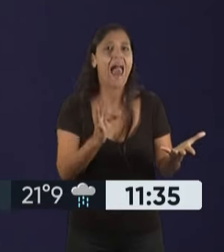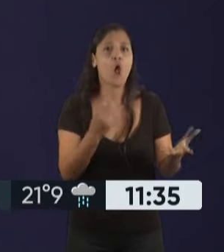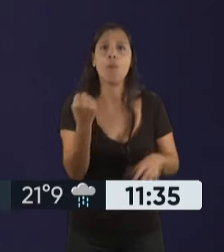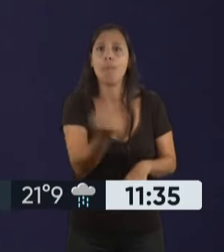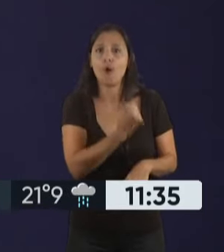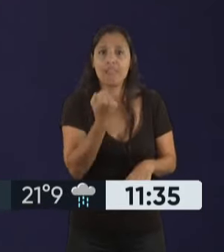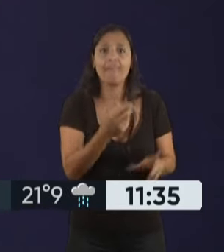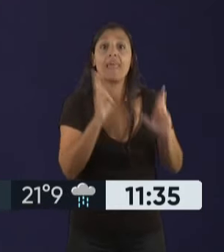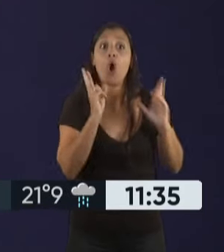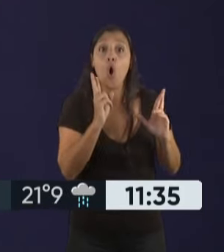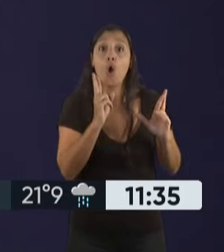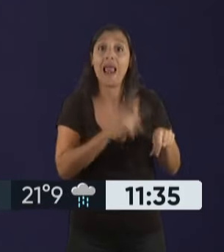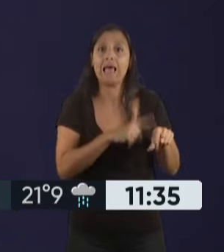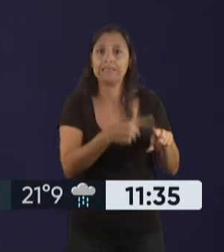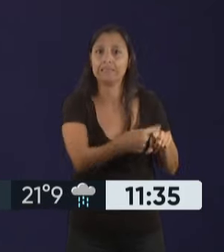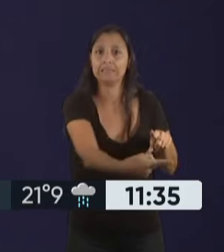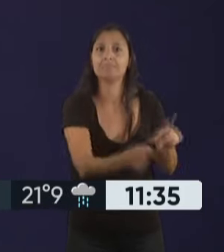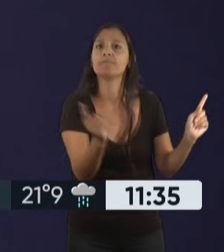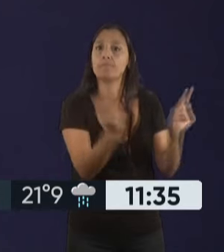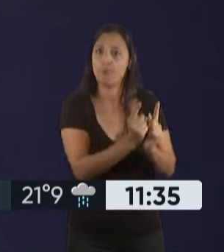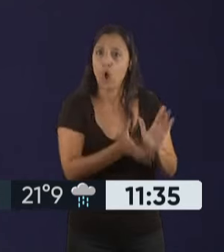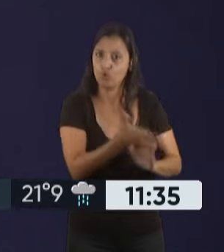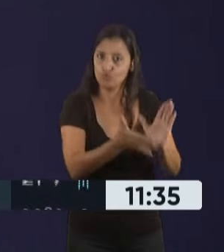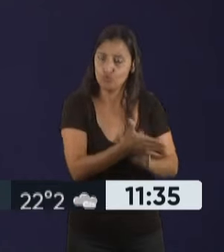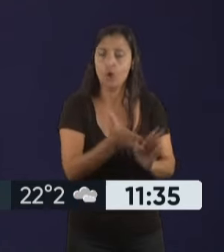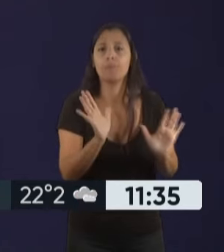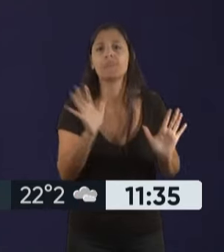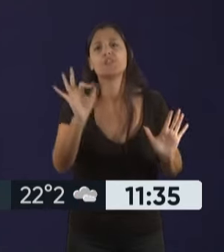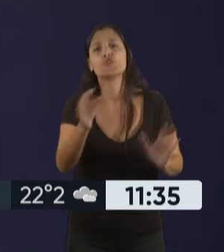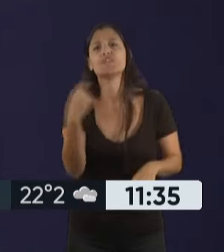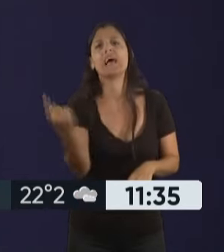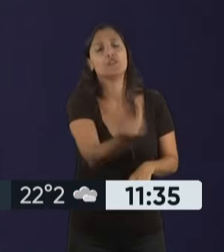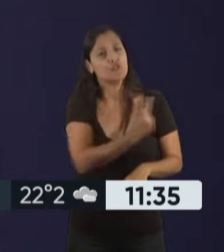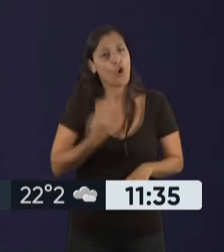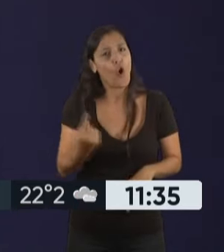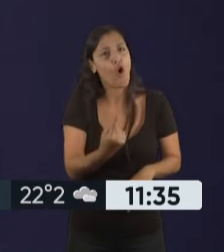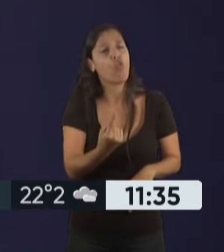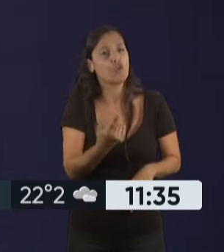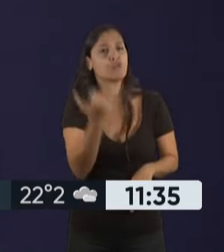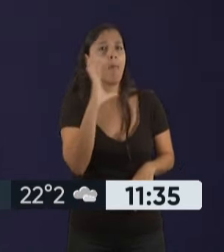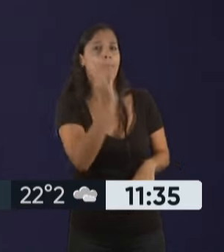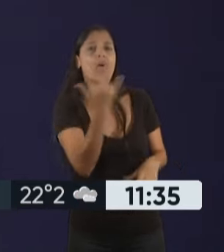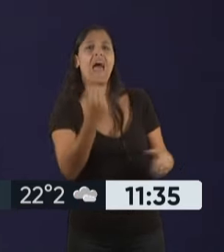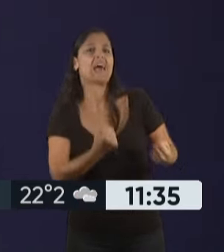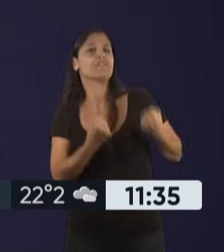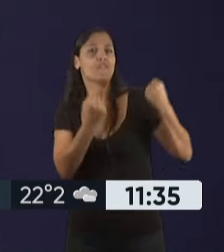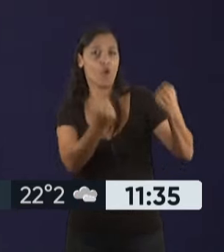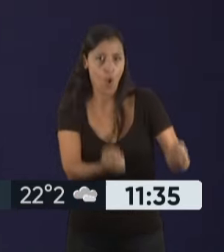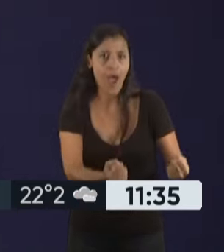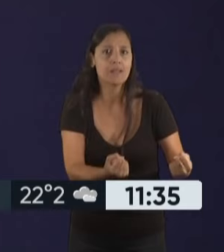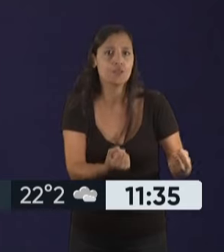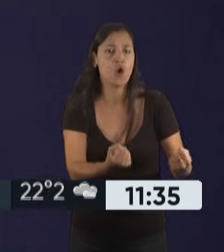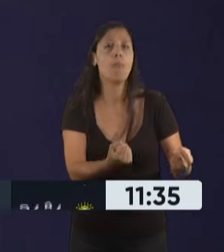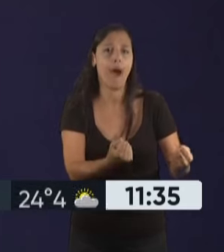esperemos que sea lo más pronto posible y haremos entiendo que todos el mayor de los de los esfuerzos porque eso porque eso